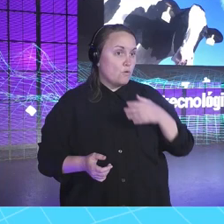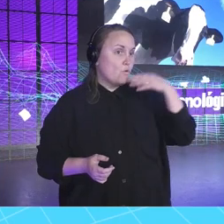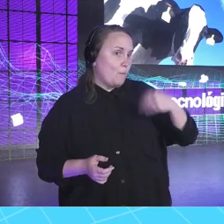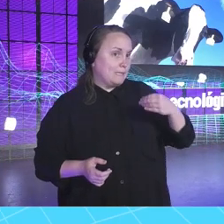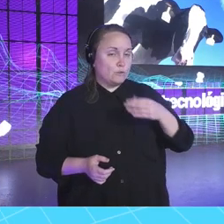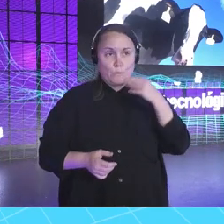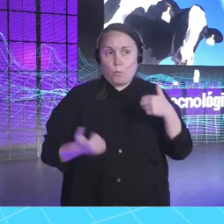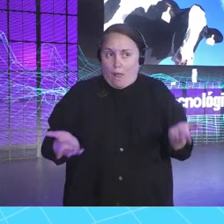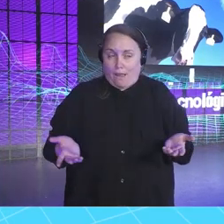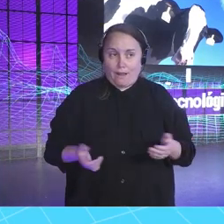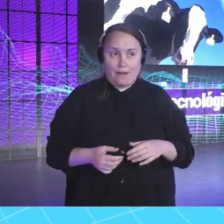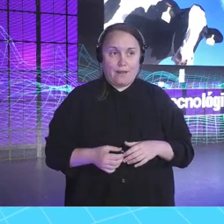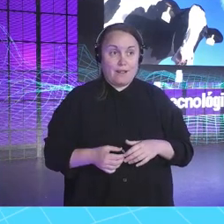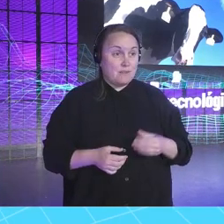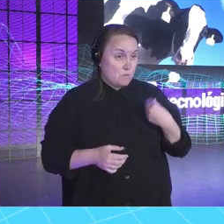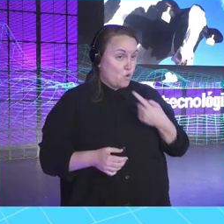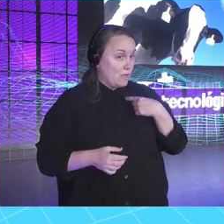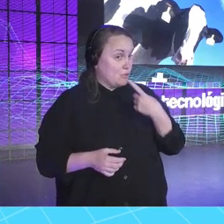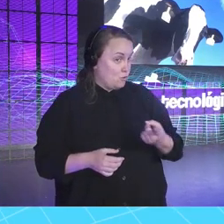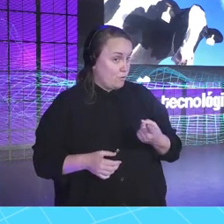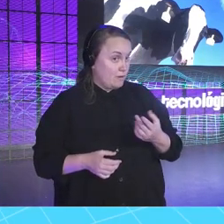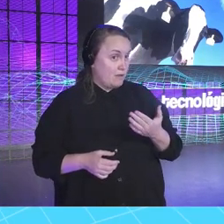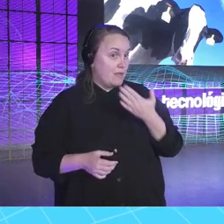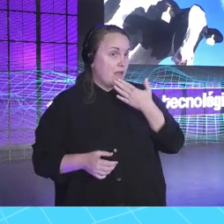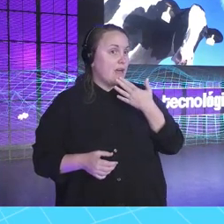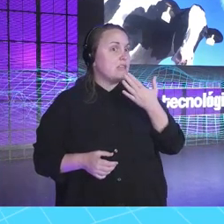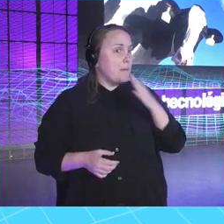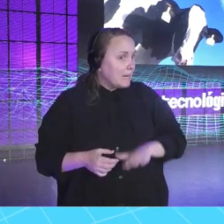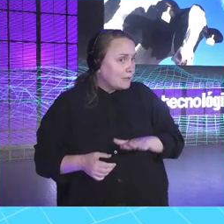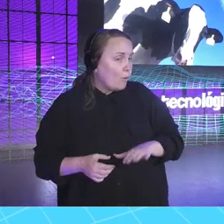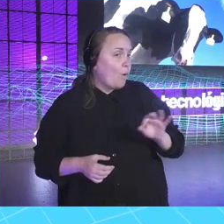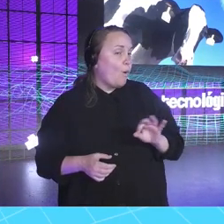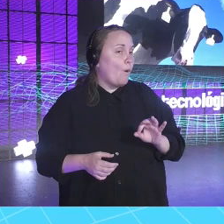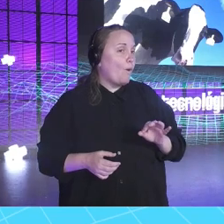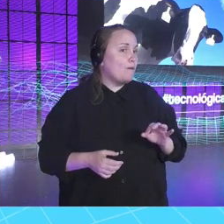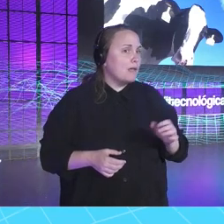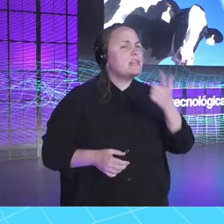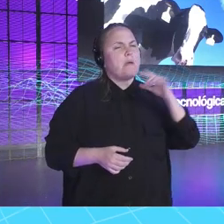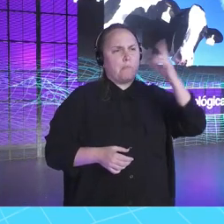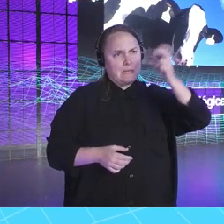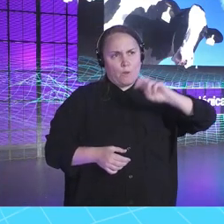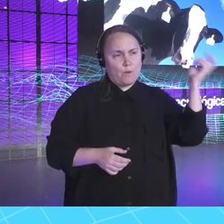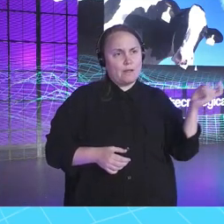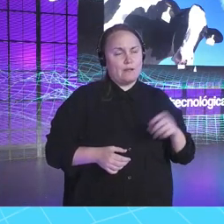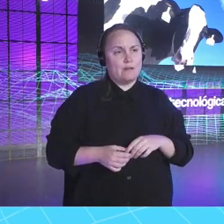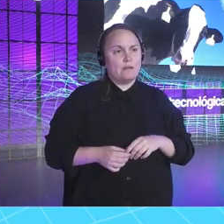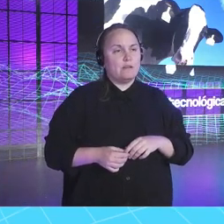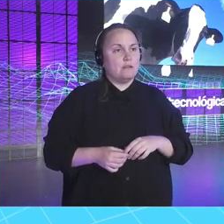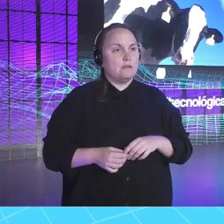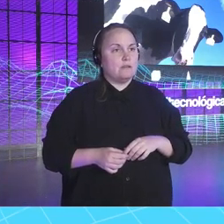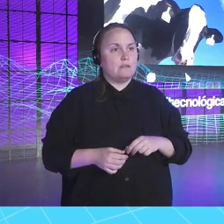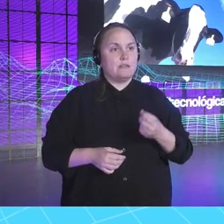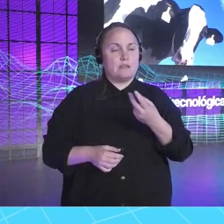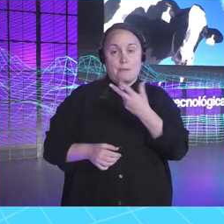chavales a lo que he hecho yo de dos edades dime pequeñitos o inténtate dos edades Cómo